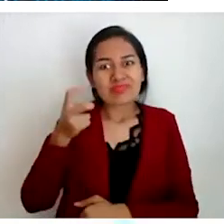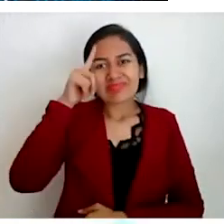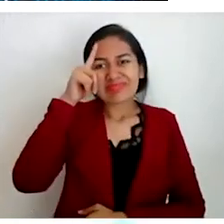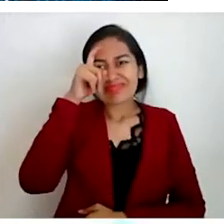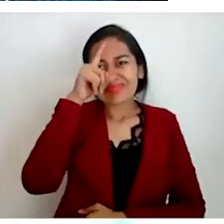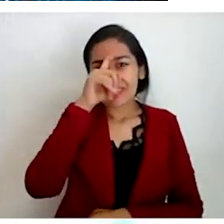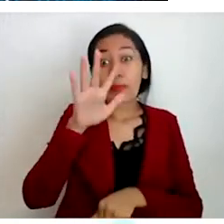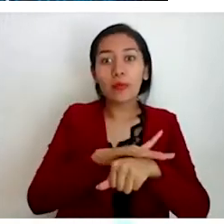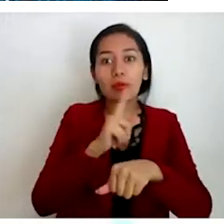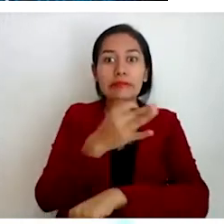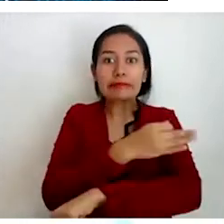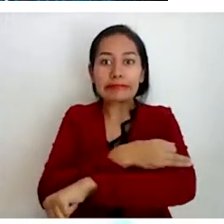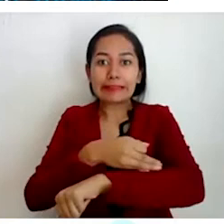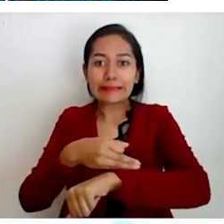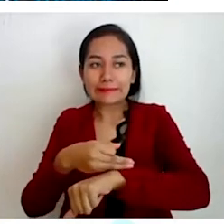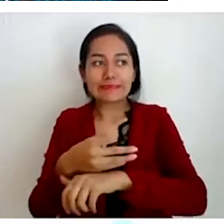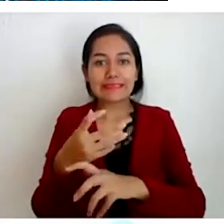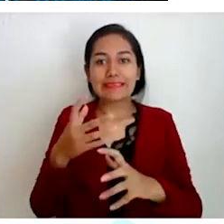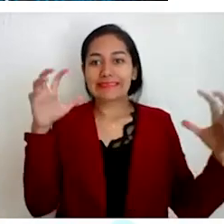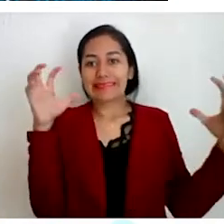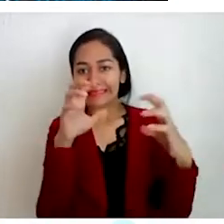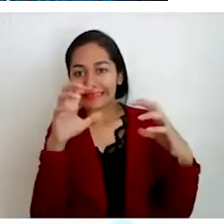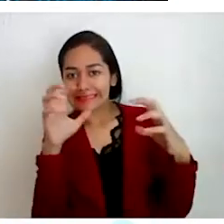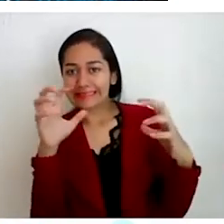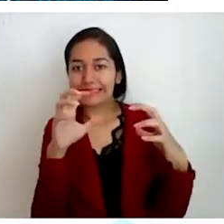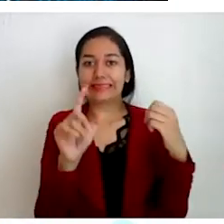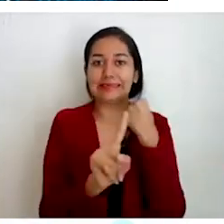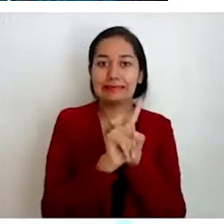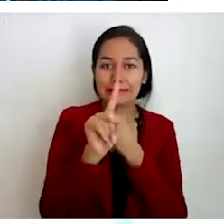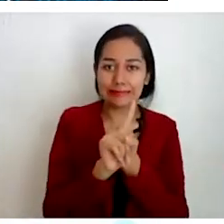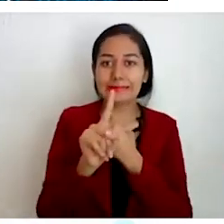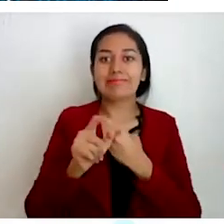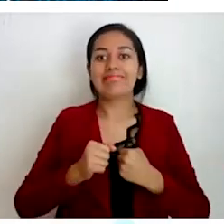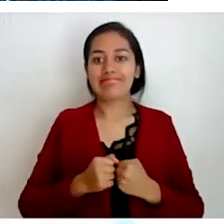relaciones y desafortunadamente lo que provoca, ¿no?